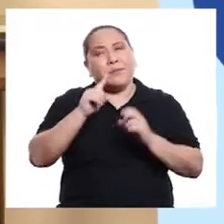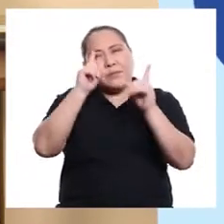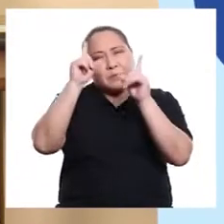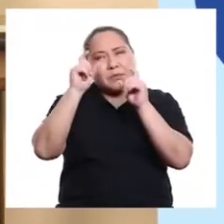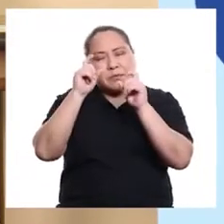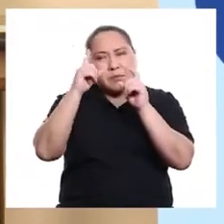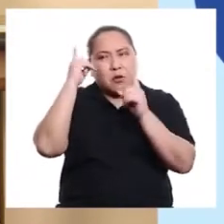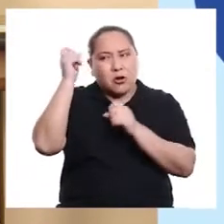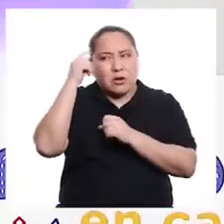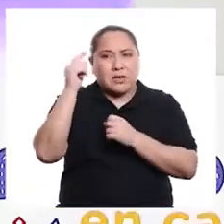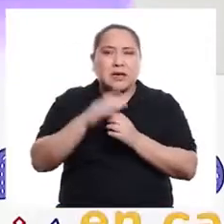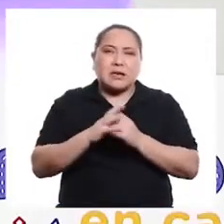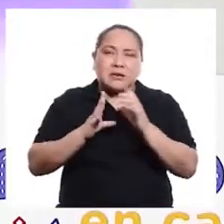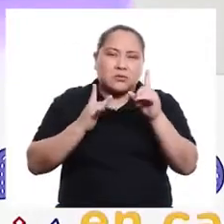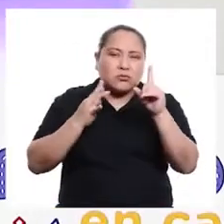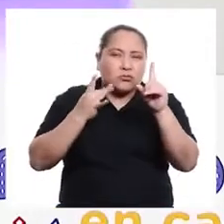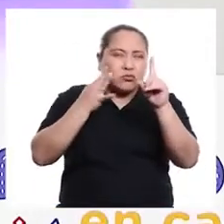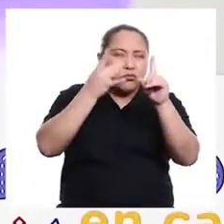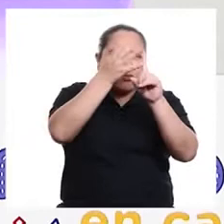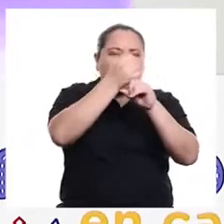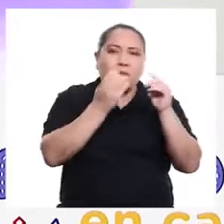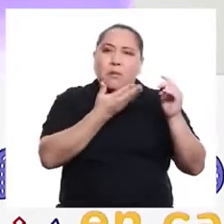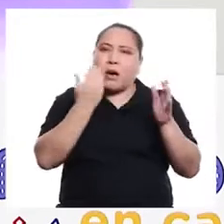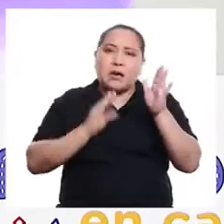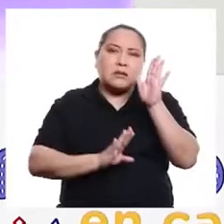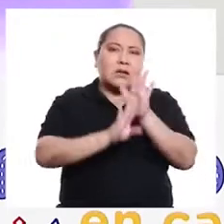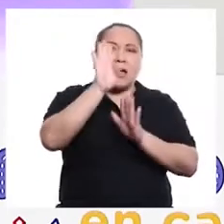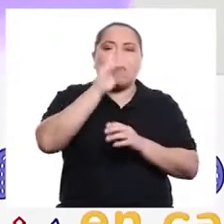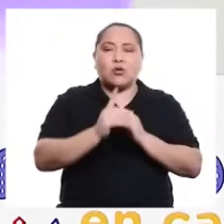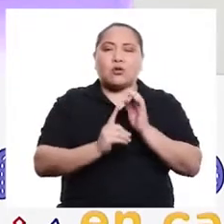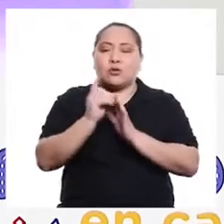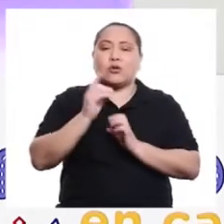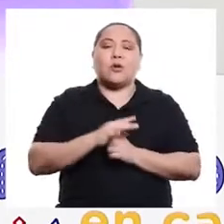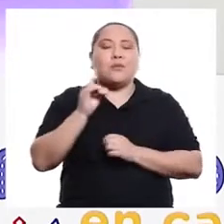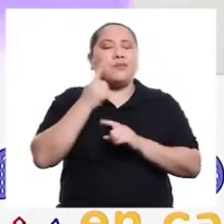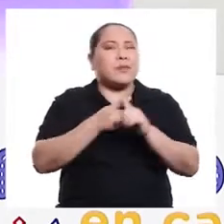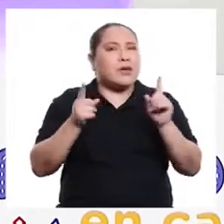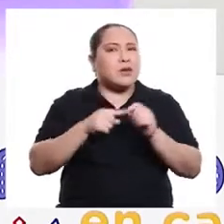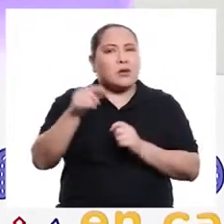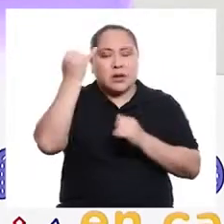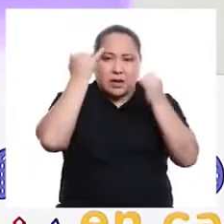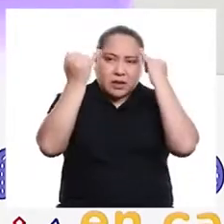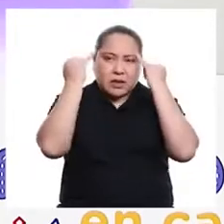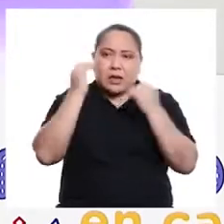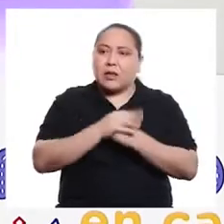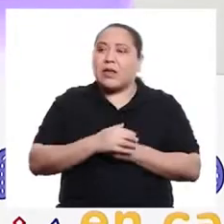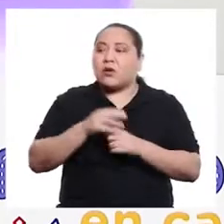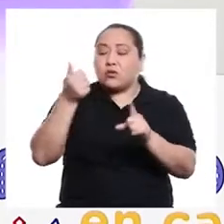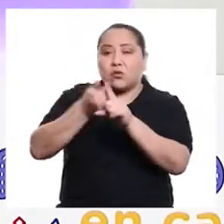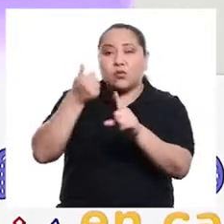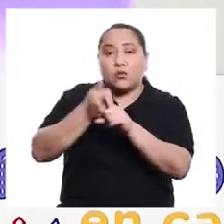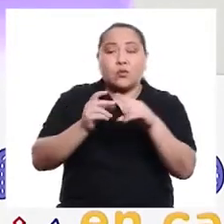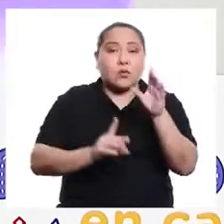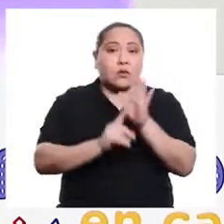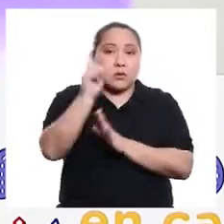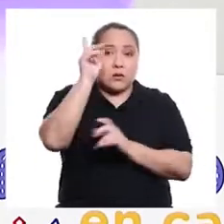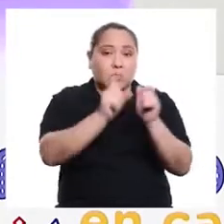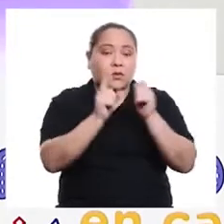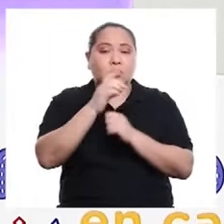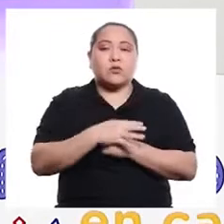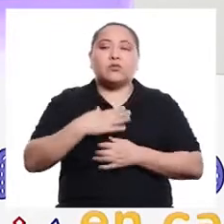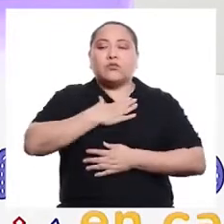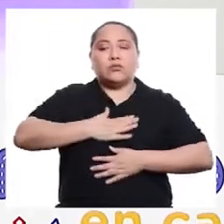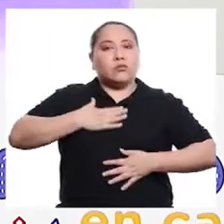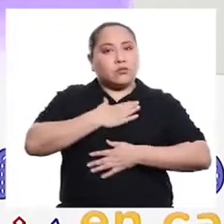altos de desarrollo. Pero un aspecto curioso es que mientras la percepción de las personas sobre su propio desarrollo humano es de un nivel de